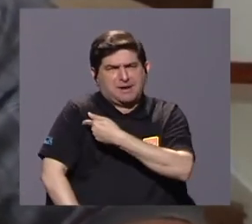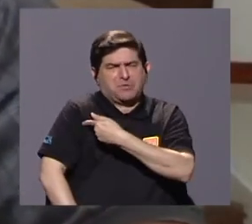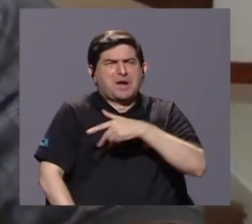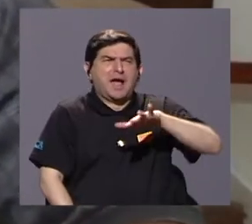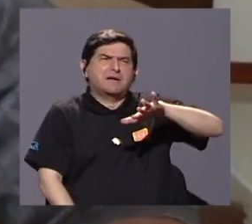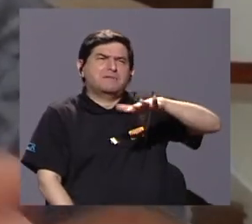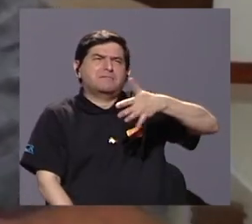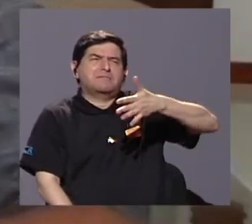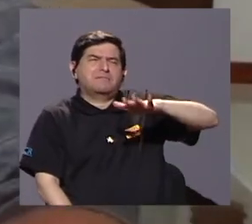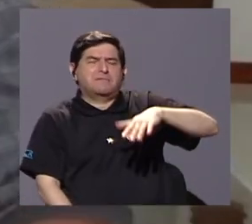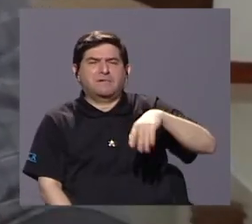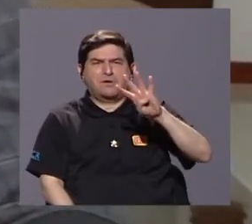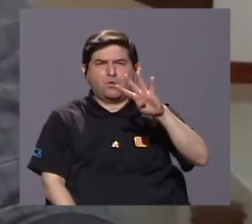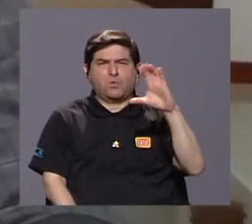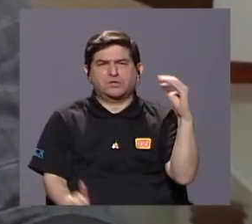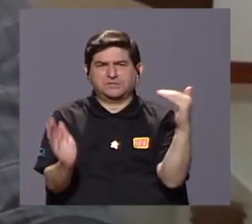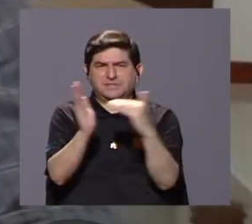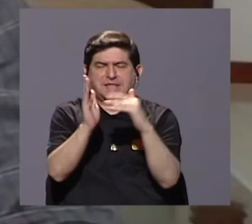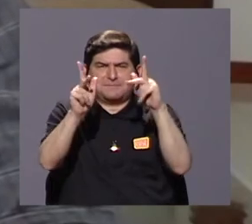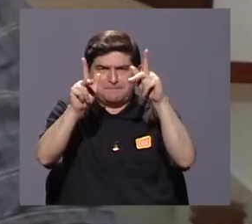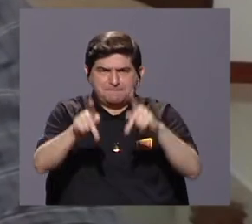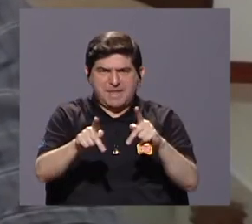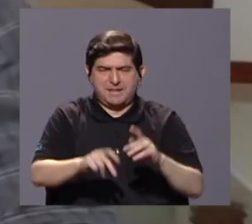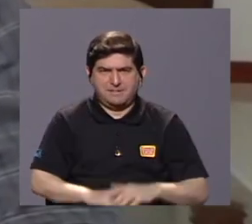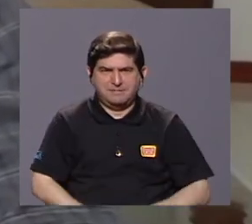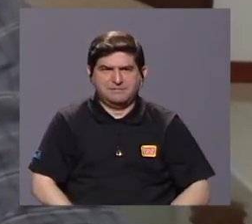o menos unas 400 mil personas